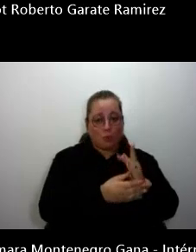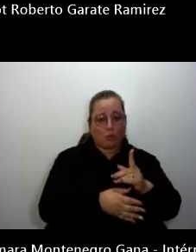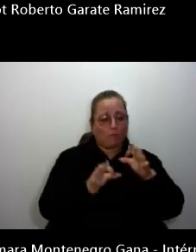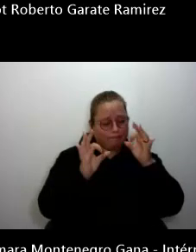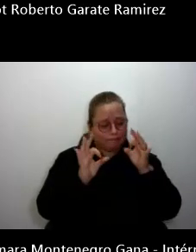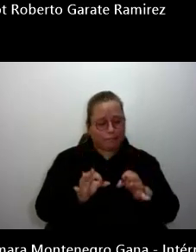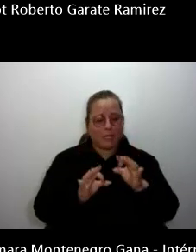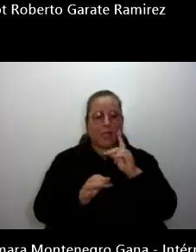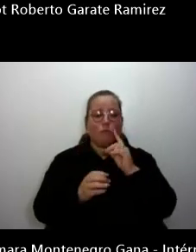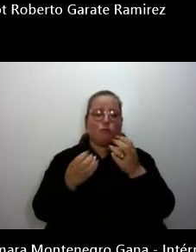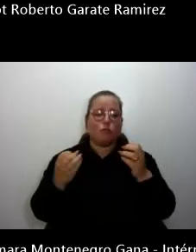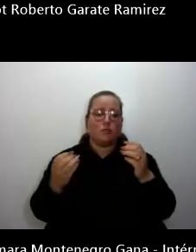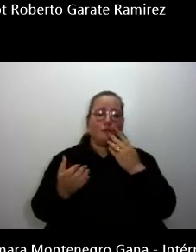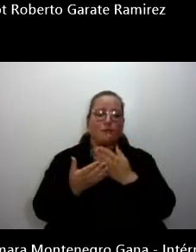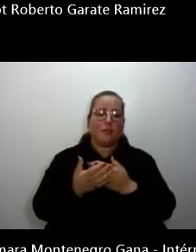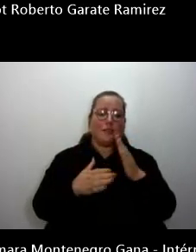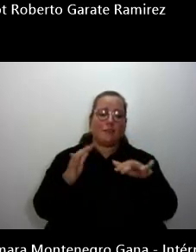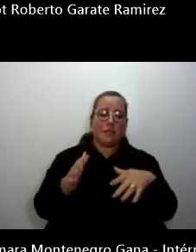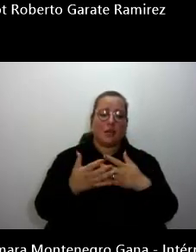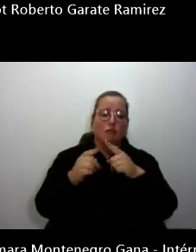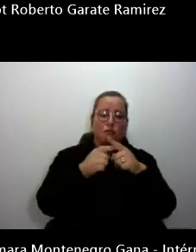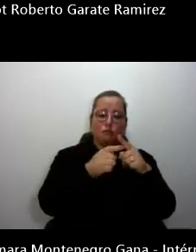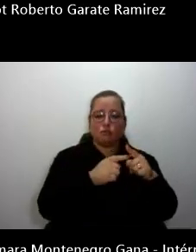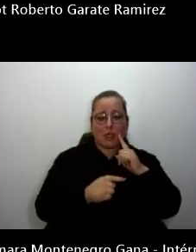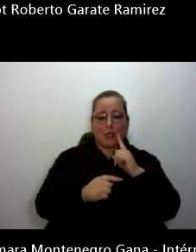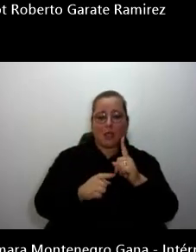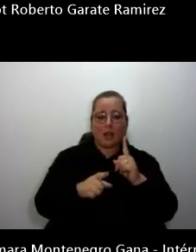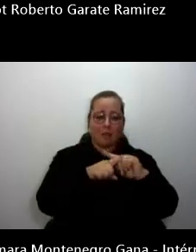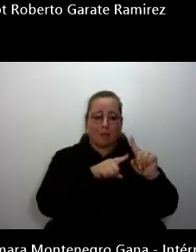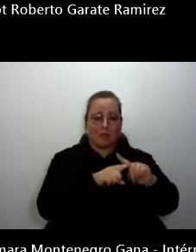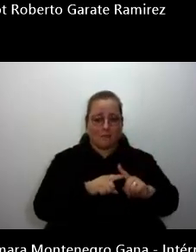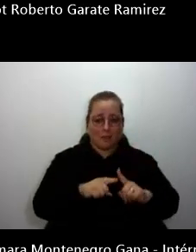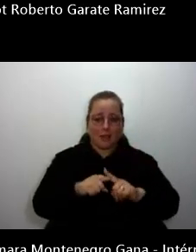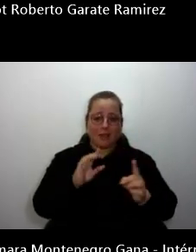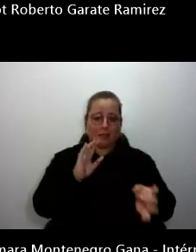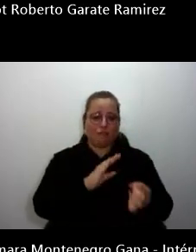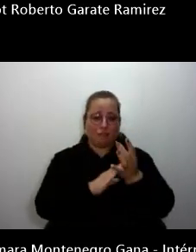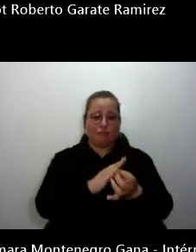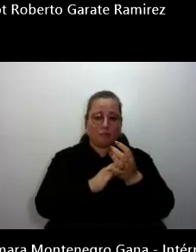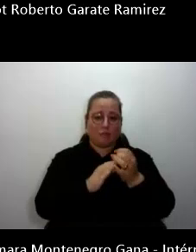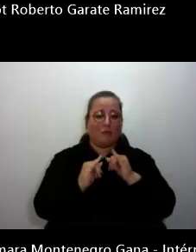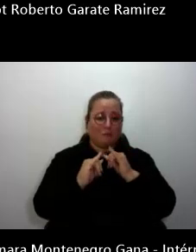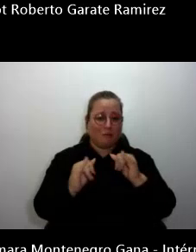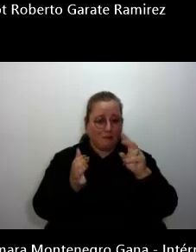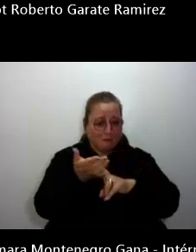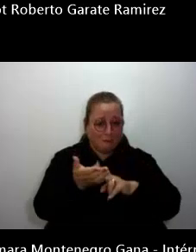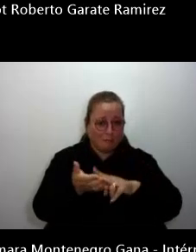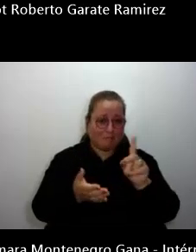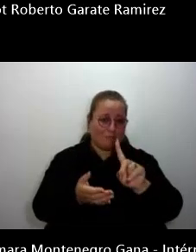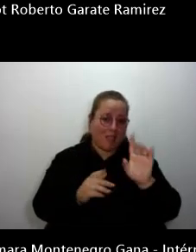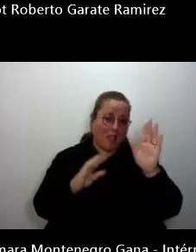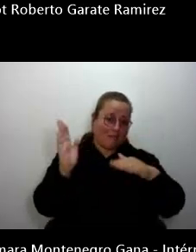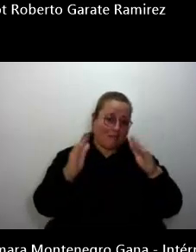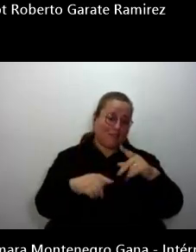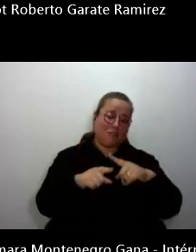que muchas veces por redes sociales, ¿cierto?, se da a conocer información que no necesariamente es la información oficial, se dan a